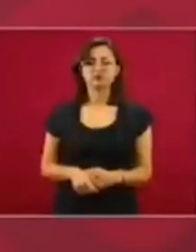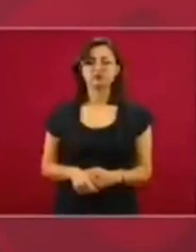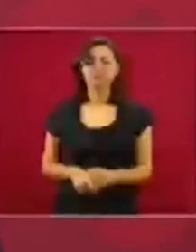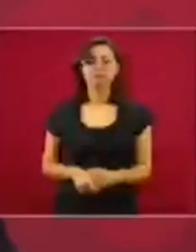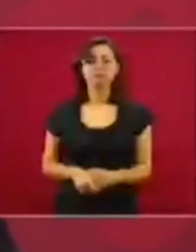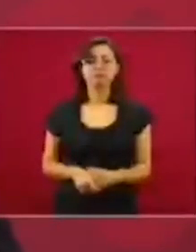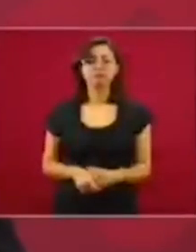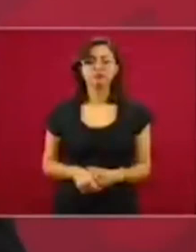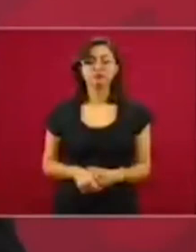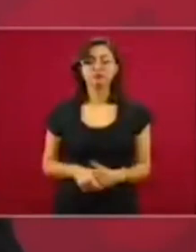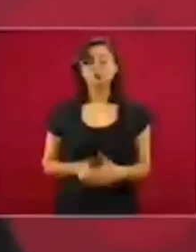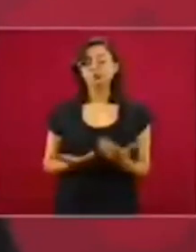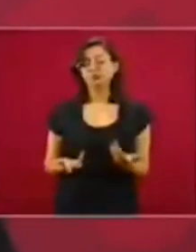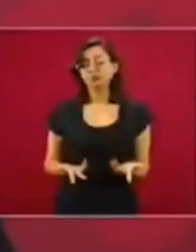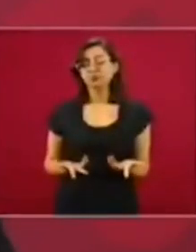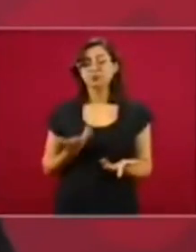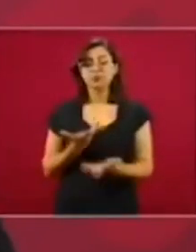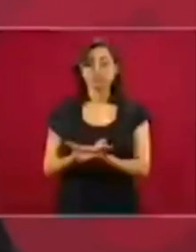está